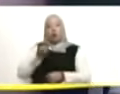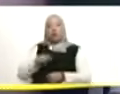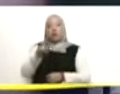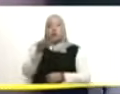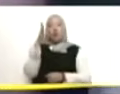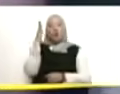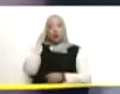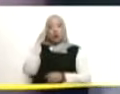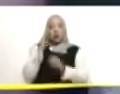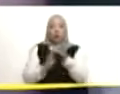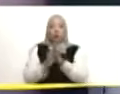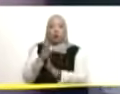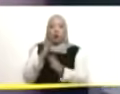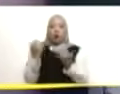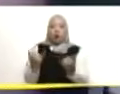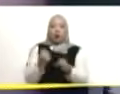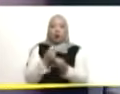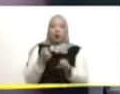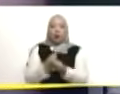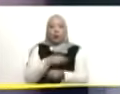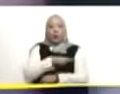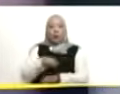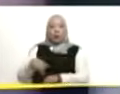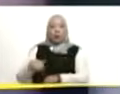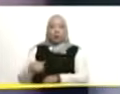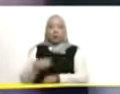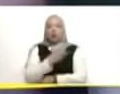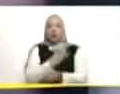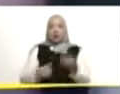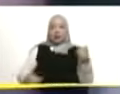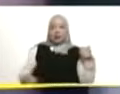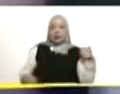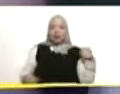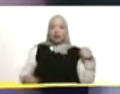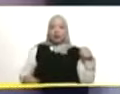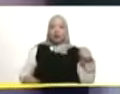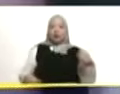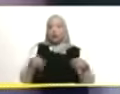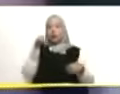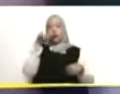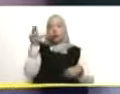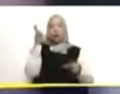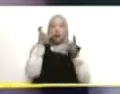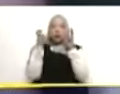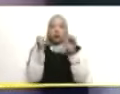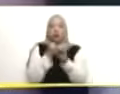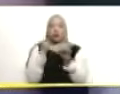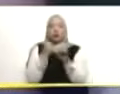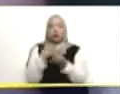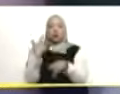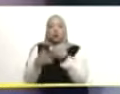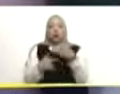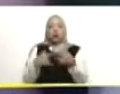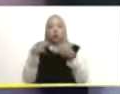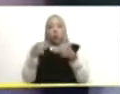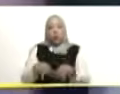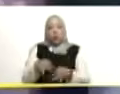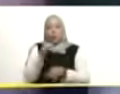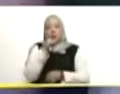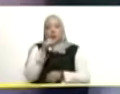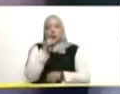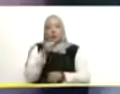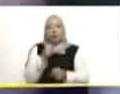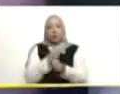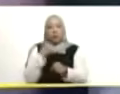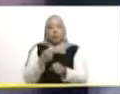ser reconocido. Entonces tendremos allí, presidente, la gran escuela de creadores de contenido, el gran alboroto creativo que llegará